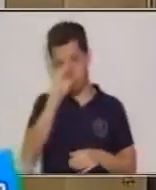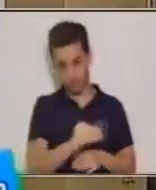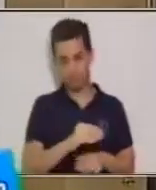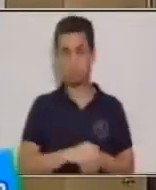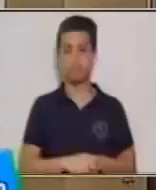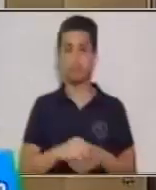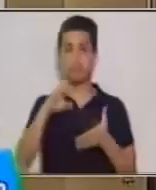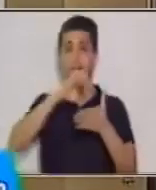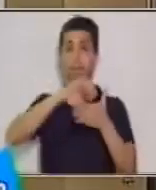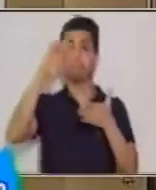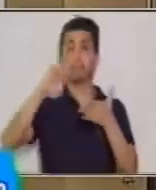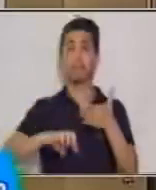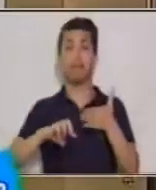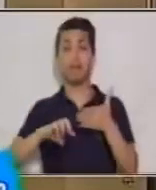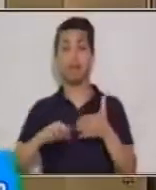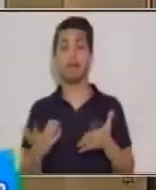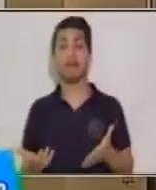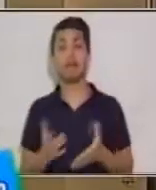Petén.